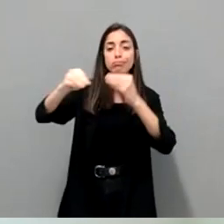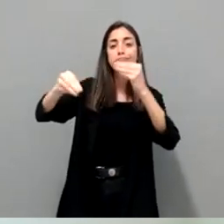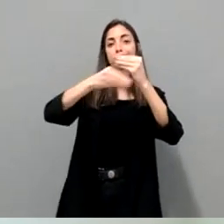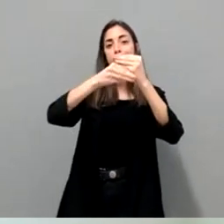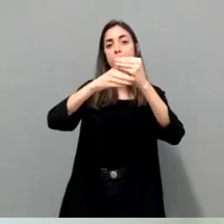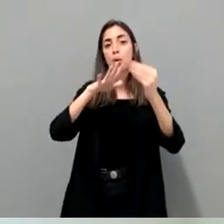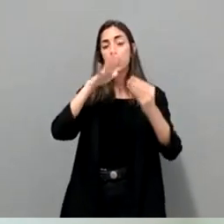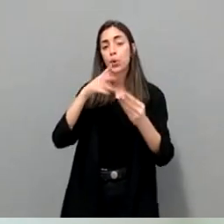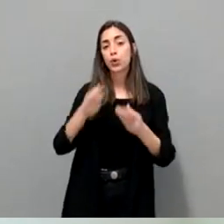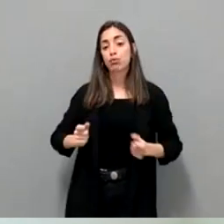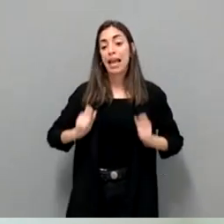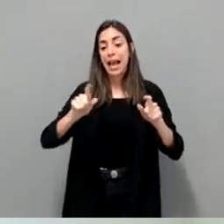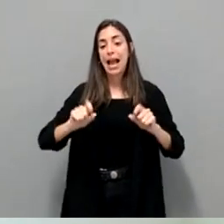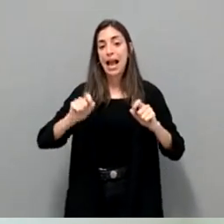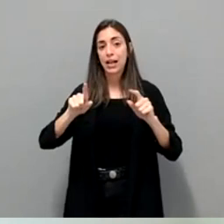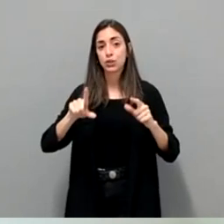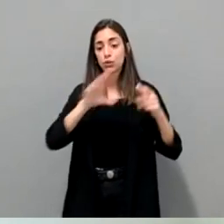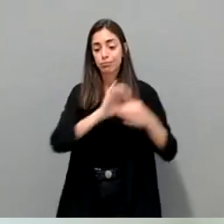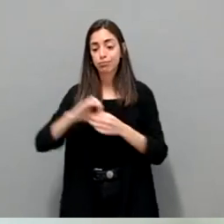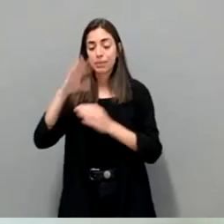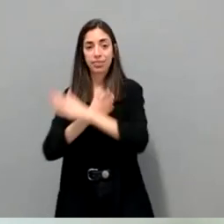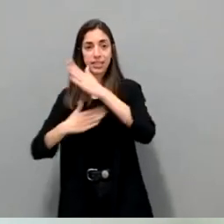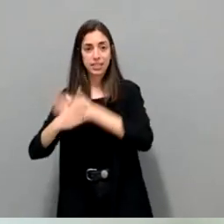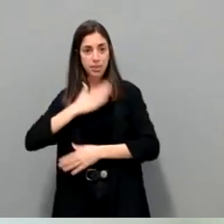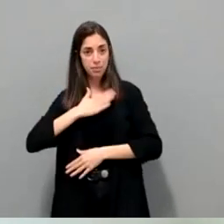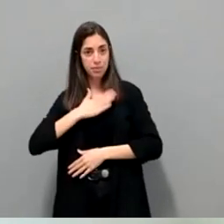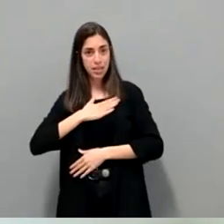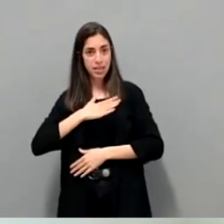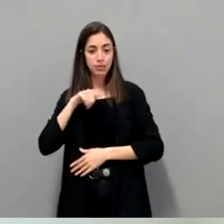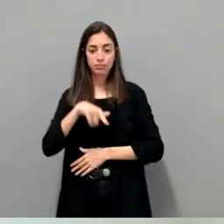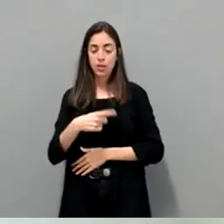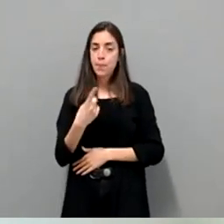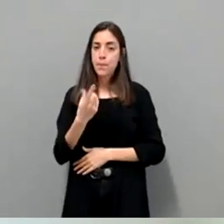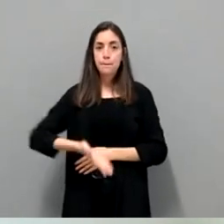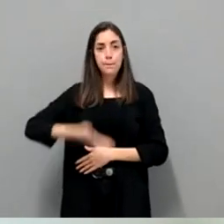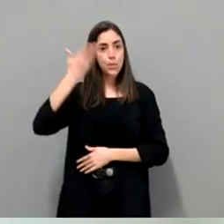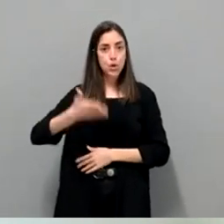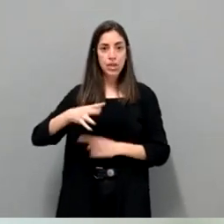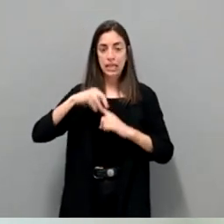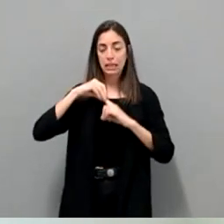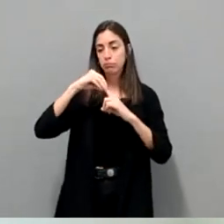por mi discapacidad. Es indispensable la figura del asistente personal.